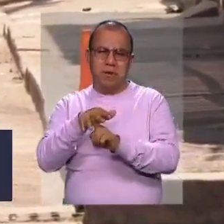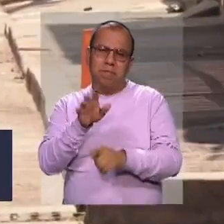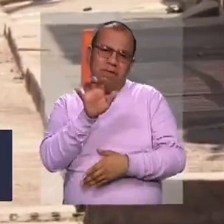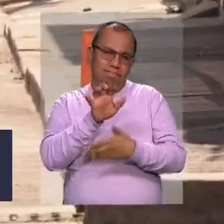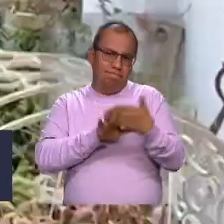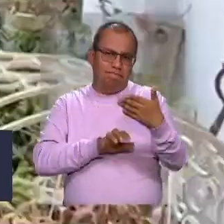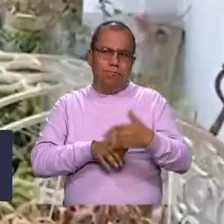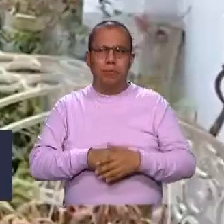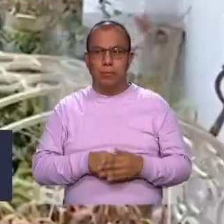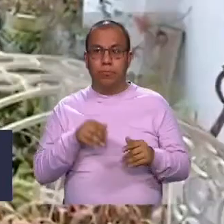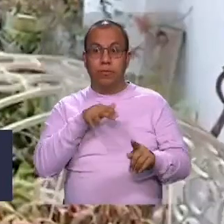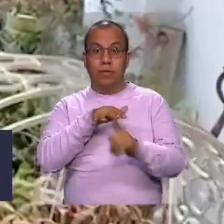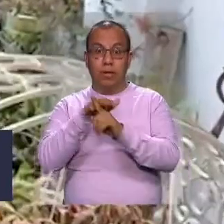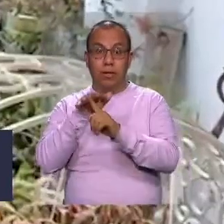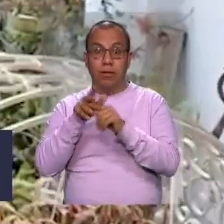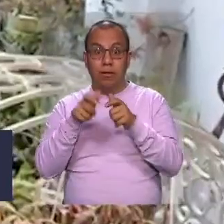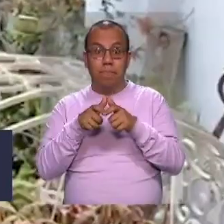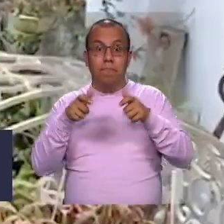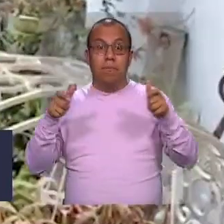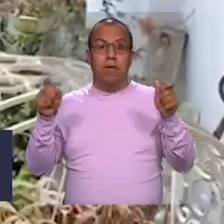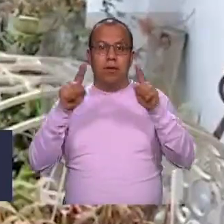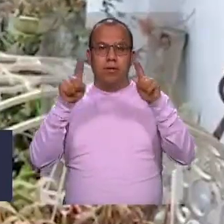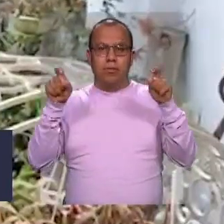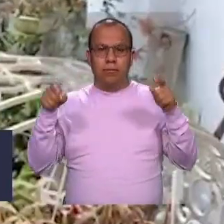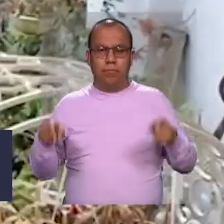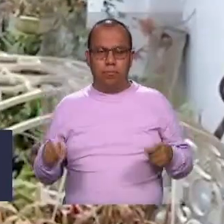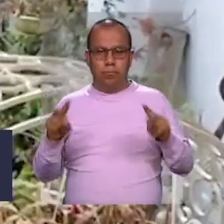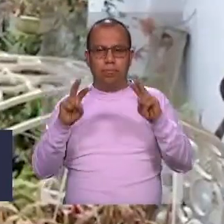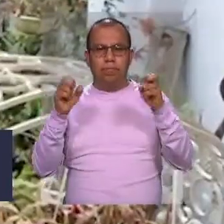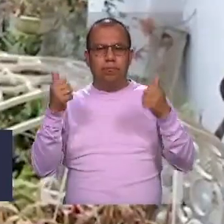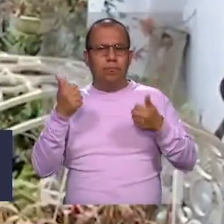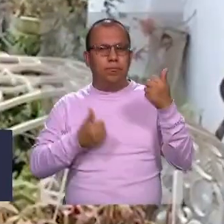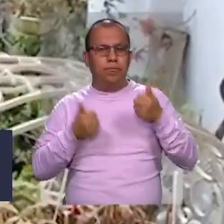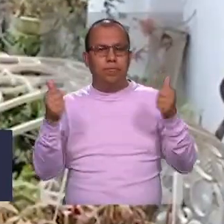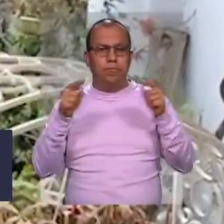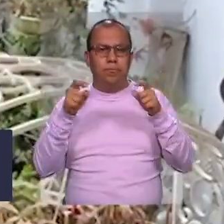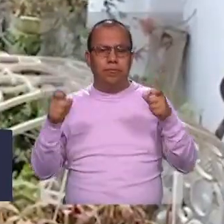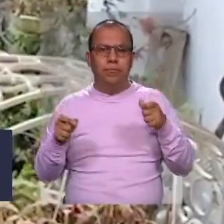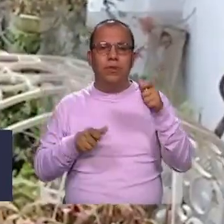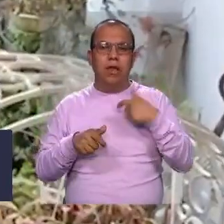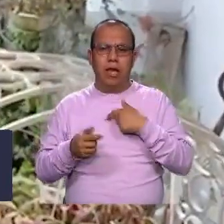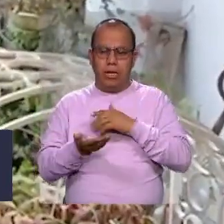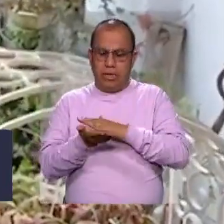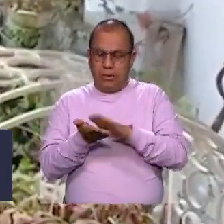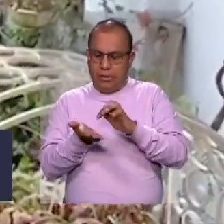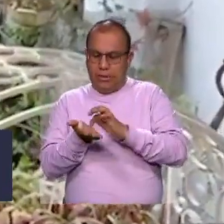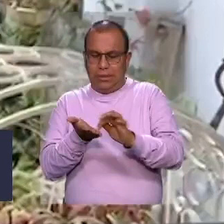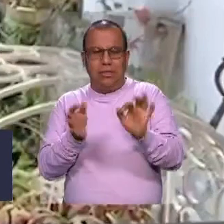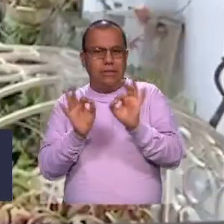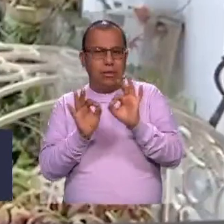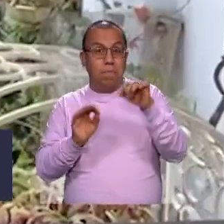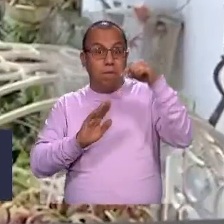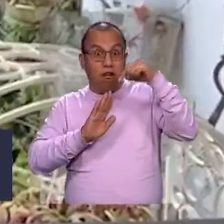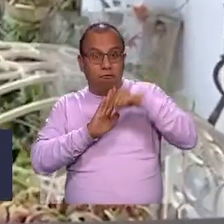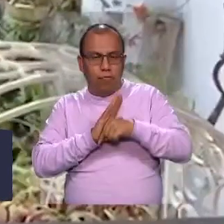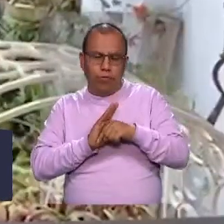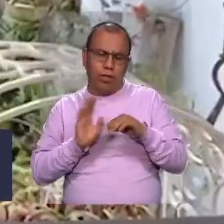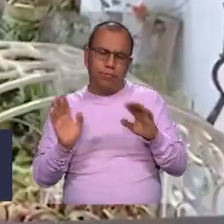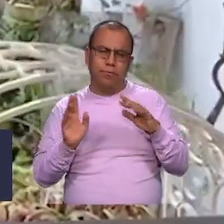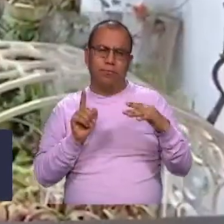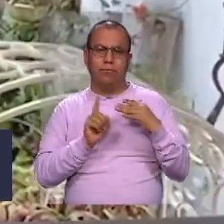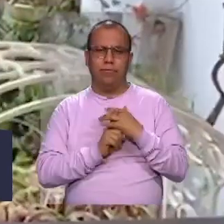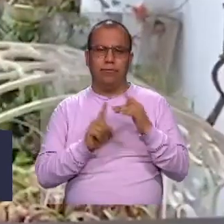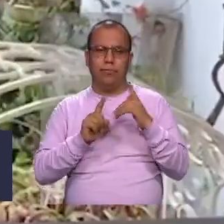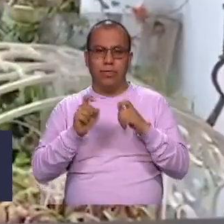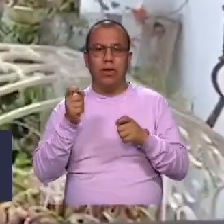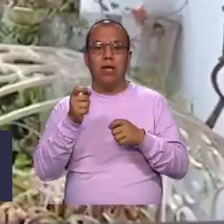evitar las lesiones más representativas en la muestra se encontraron lesiones superficiales lesiones profundas que afectan